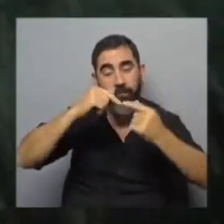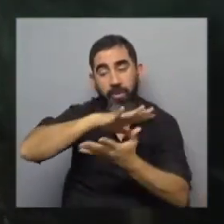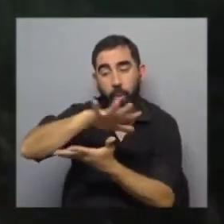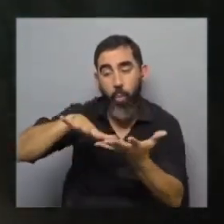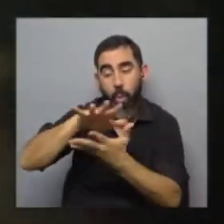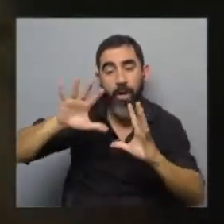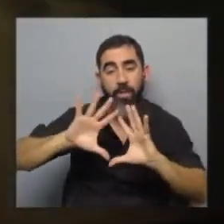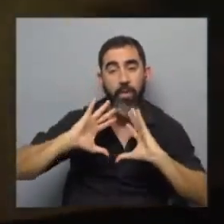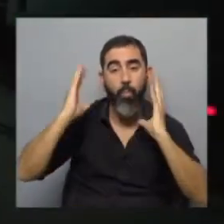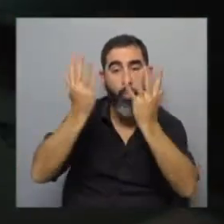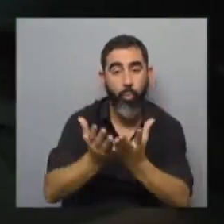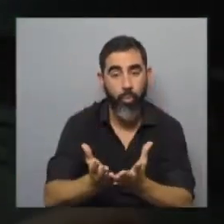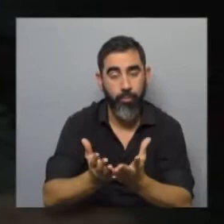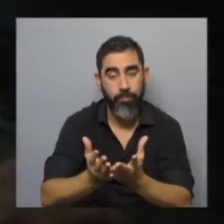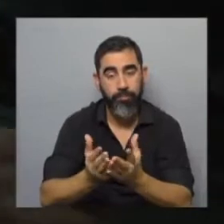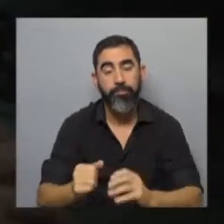rincones del mundo.